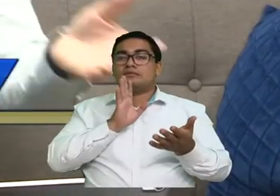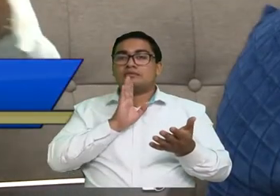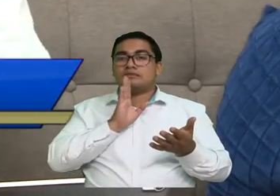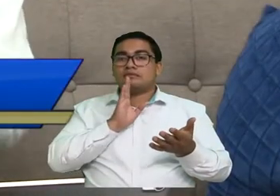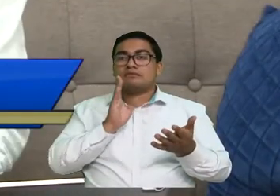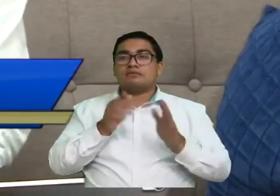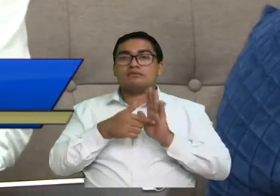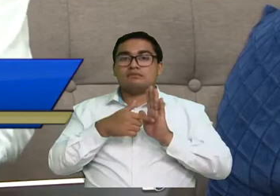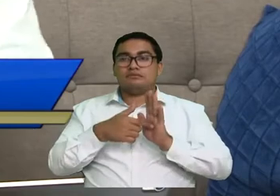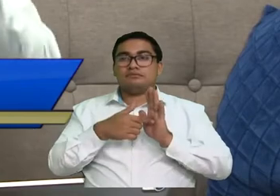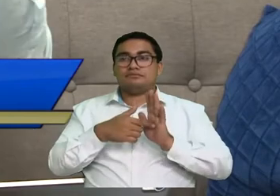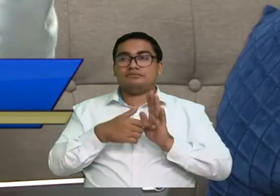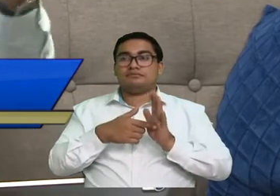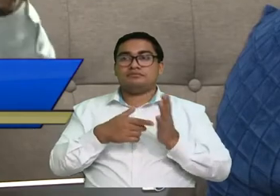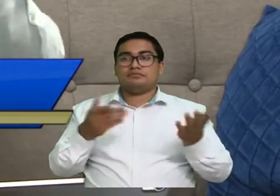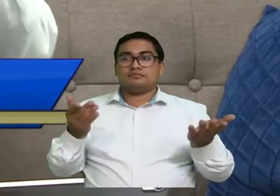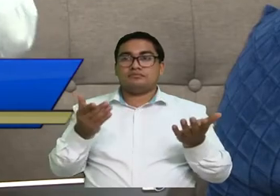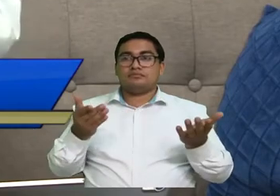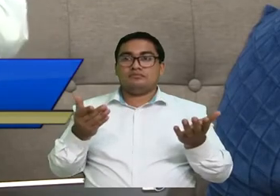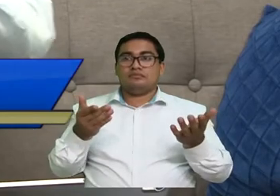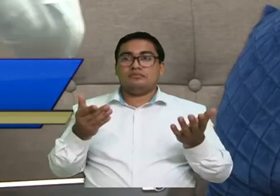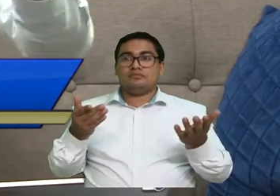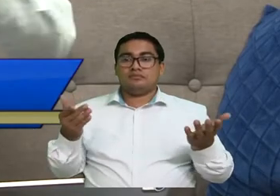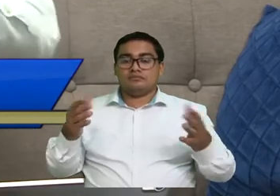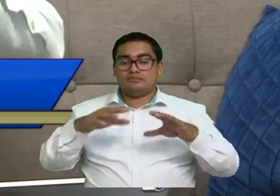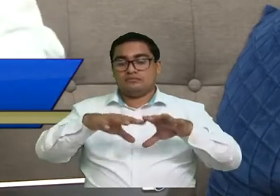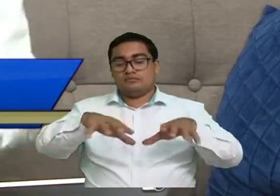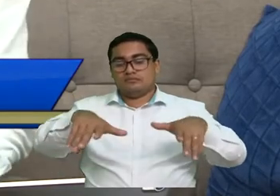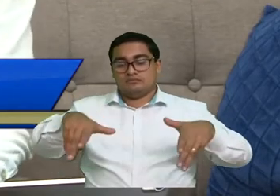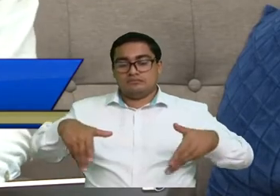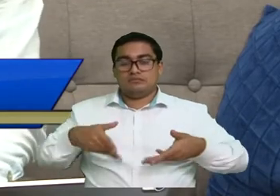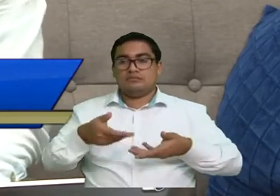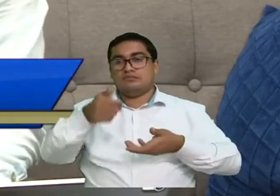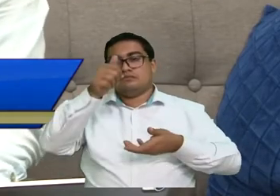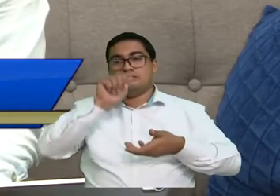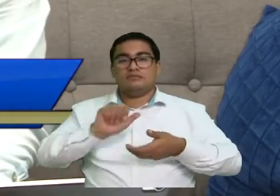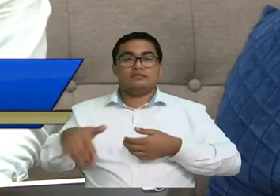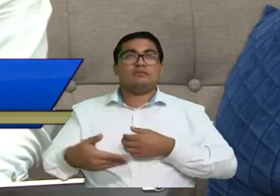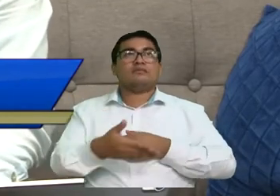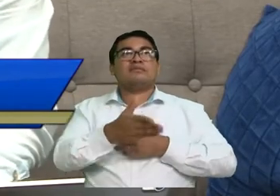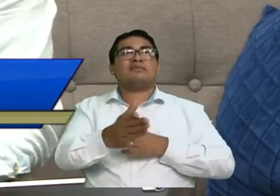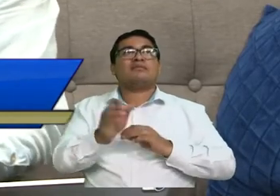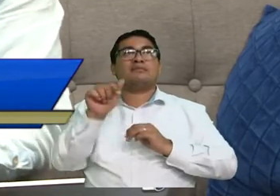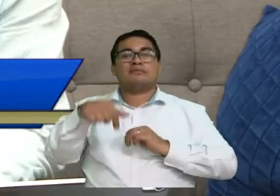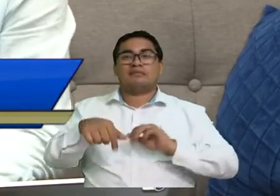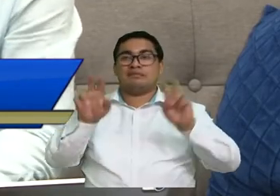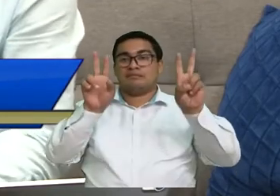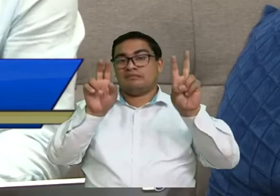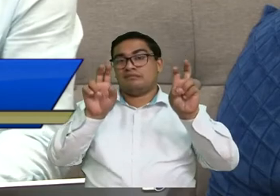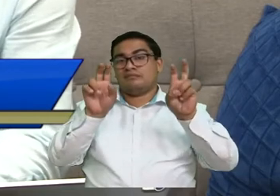entonces, y acuicultura, entonces, ahí en la cuestión